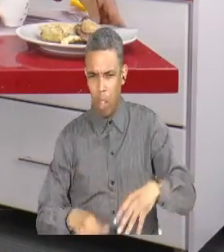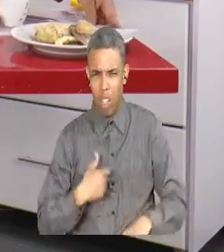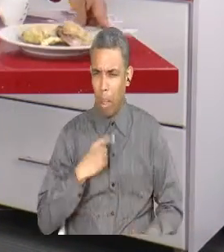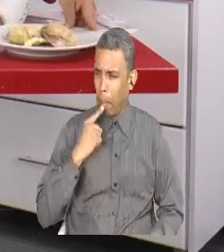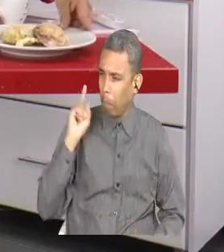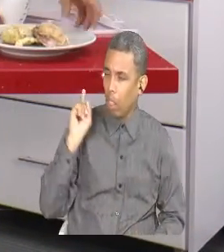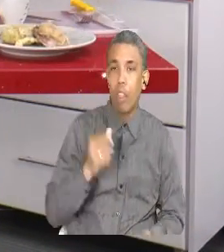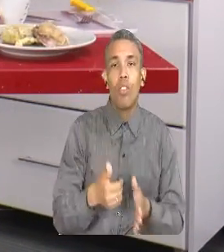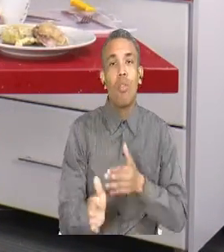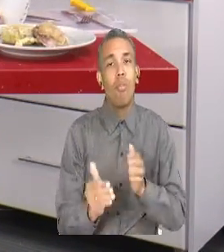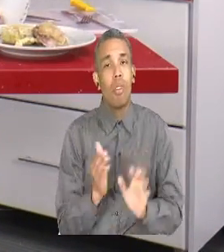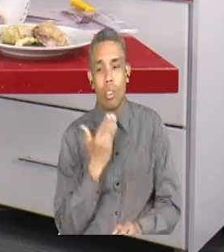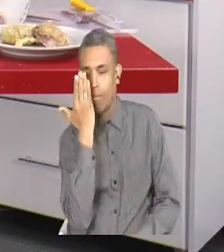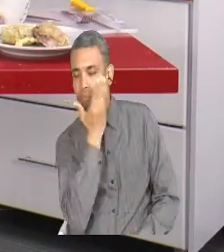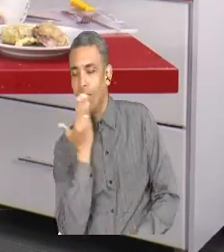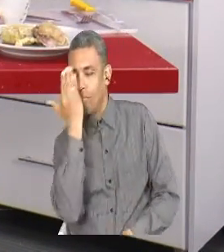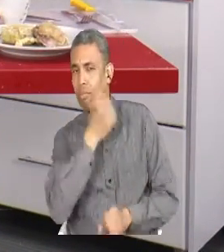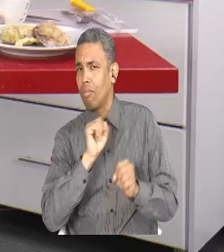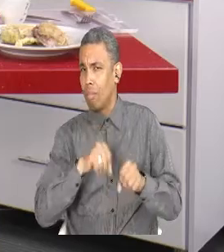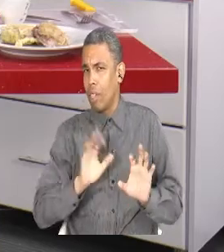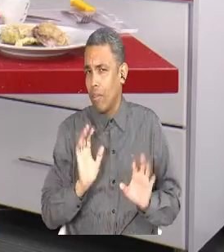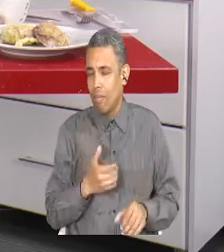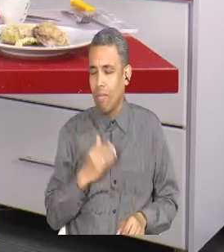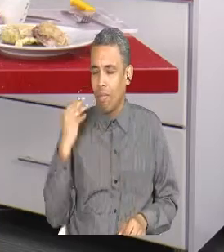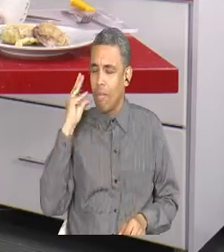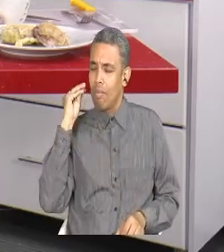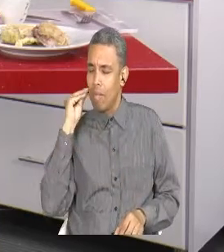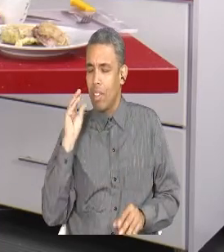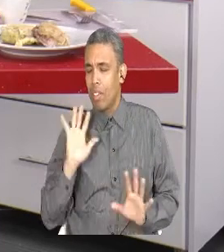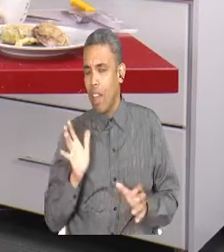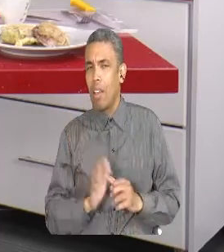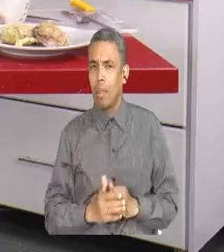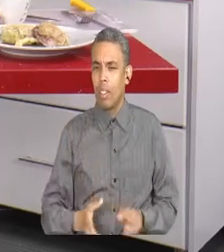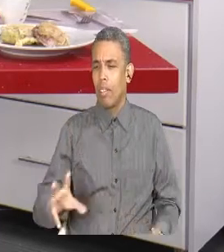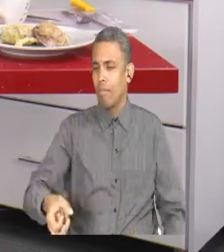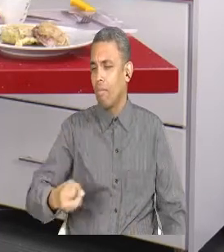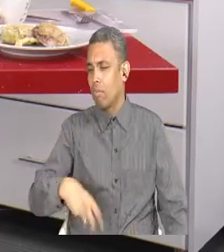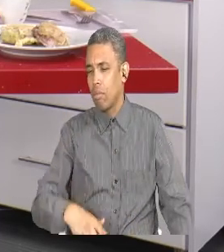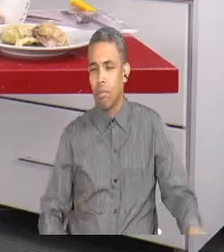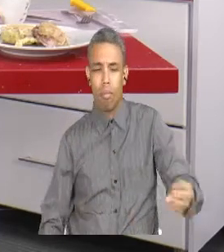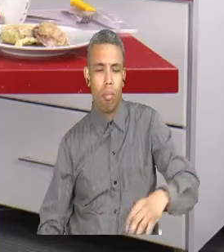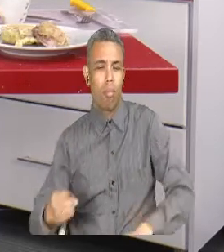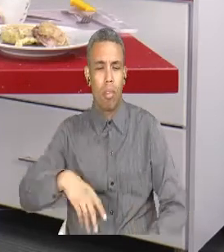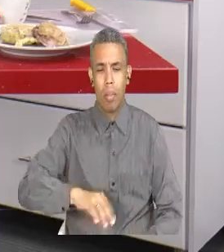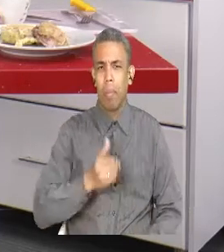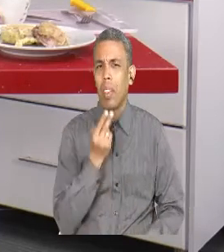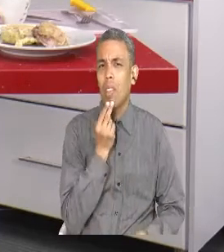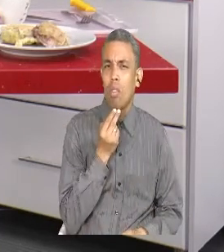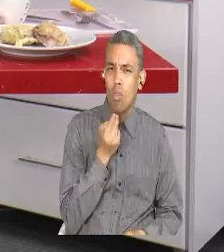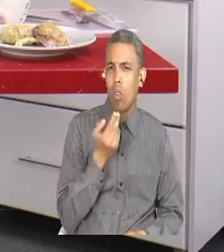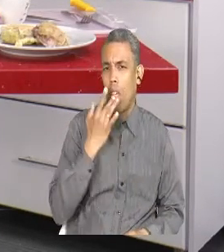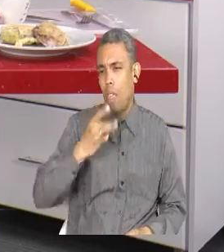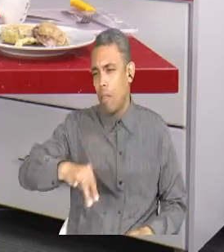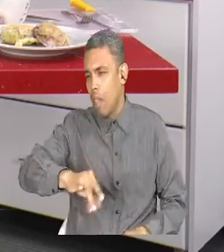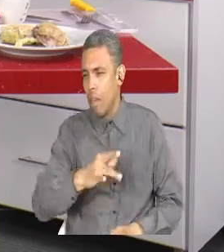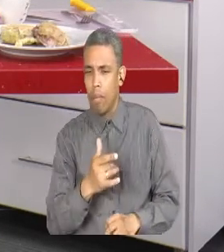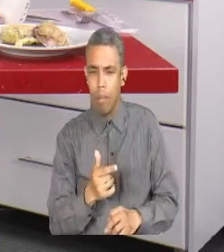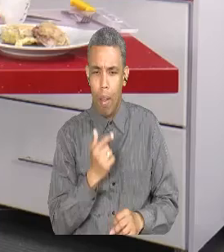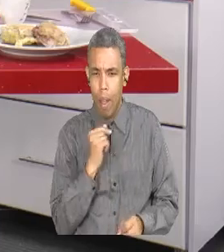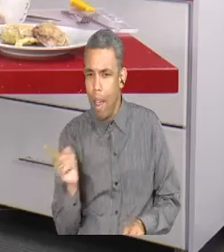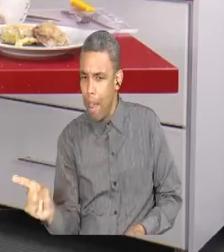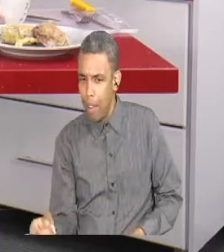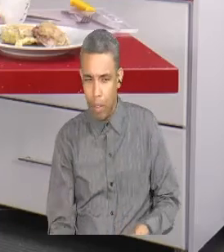como cocinero y con la experiencia, pues tiene unas bases que sabe que de pronto dulce con salado va muy bien, que